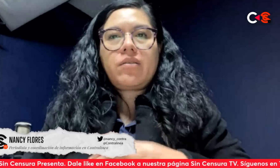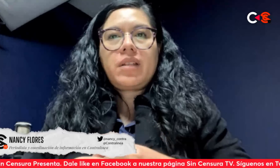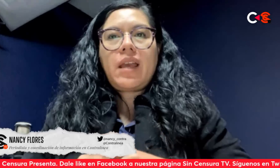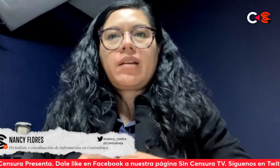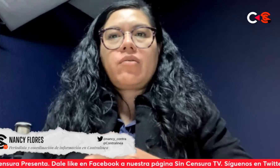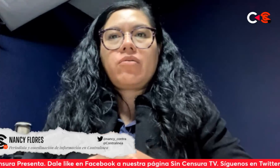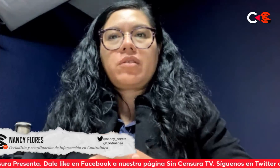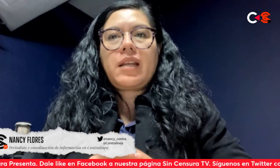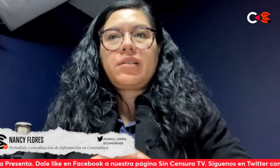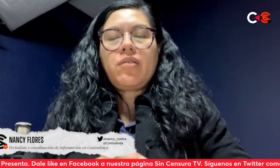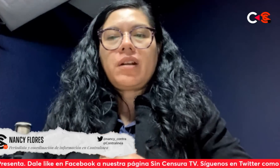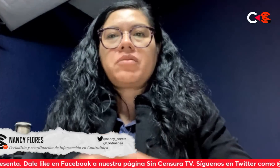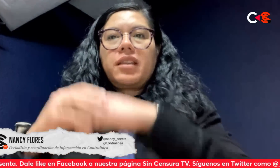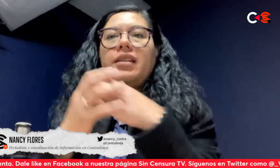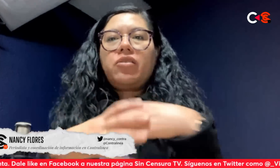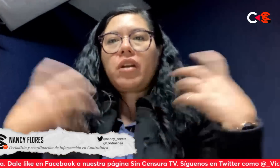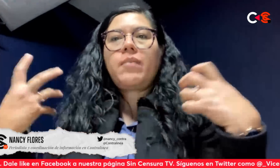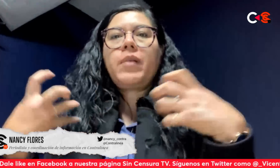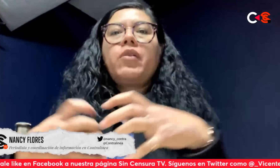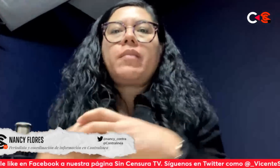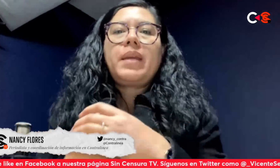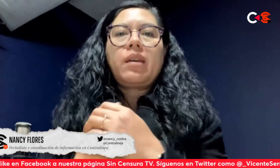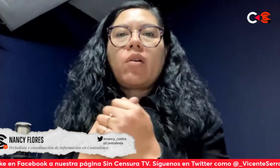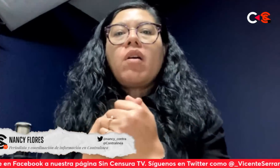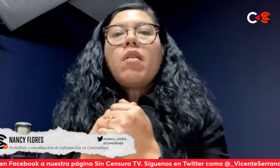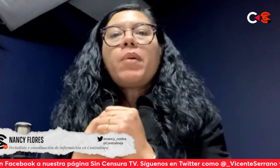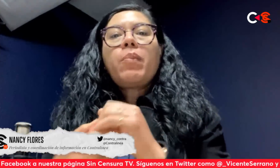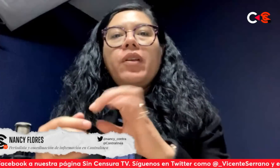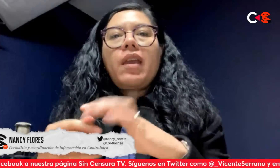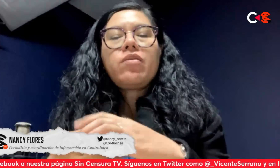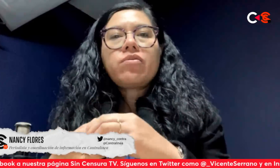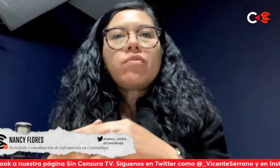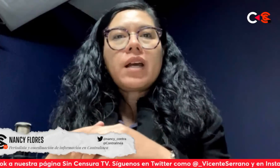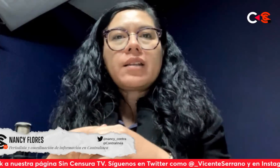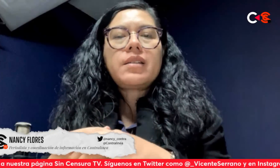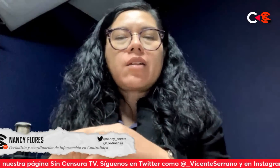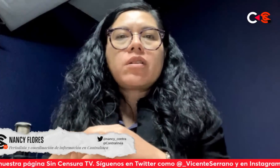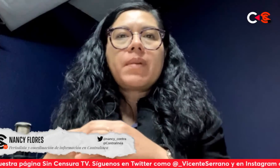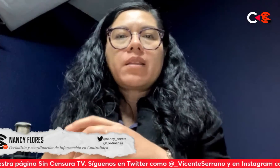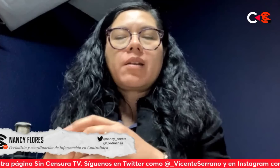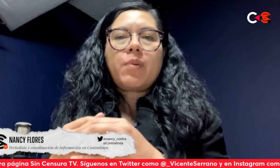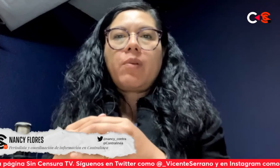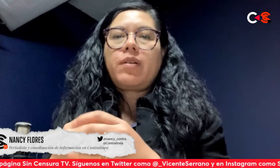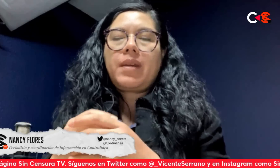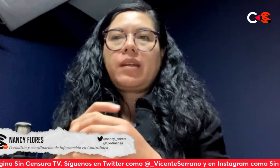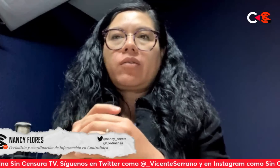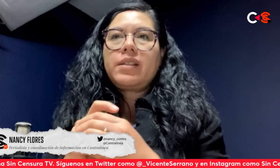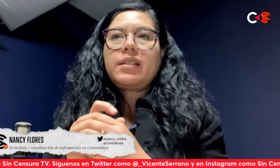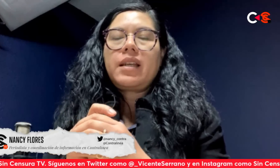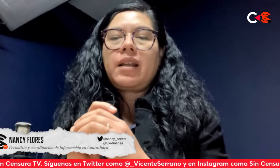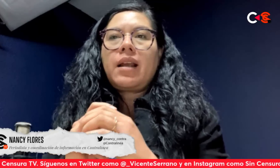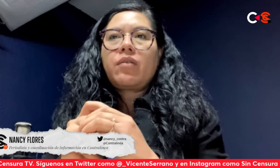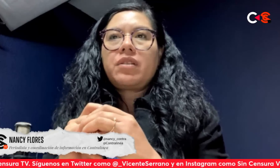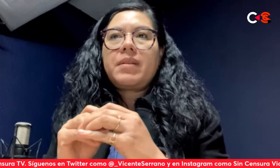sí, o sea, nos traiciona, o sea, traiciona al pueblo de México, pero porque ellos nunca han estado de parte del pueblo de México,